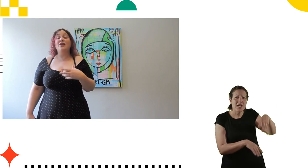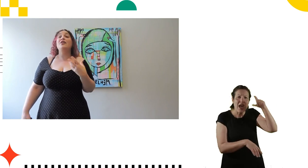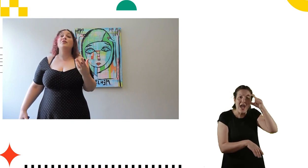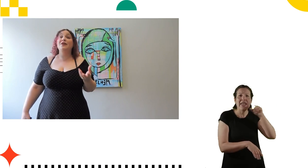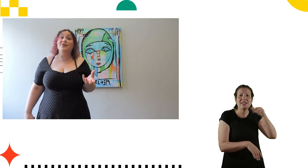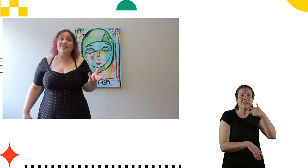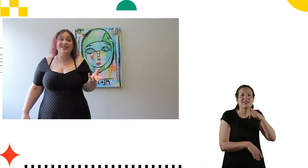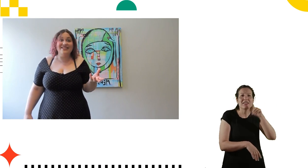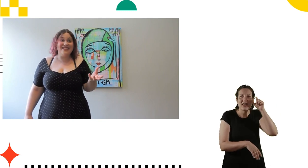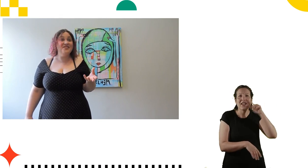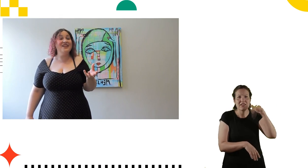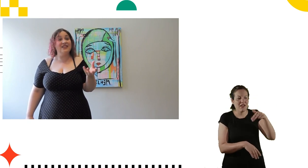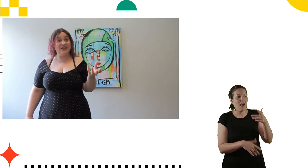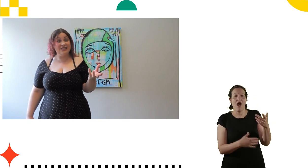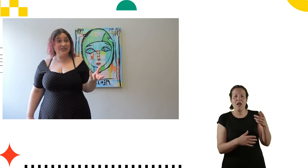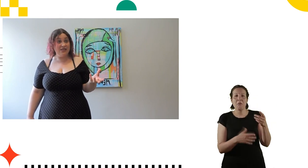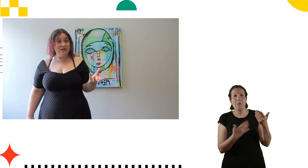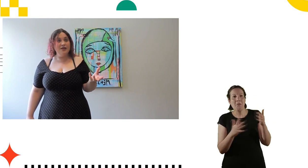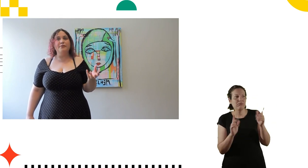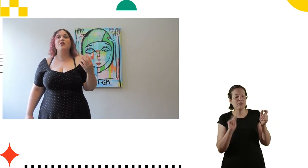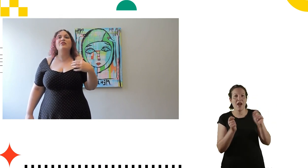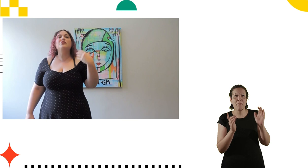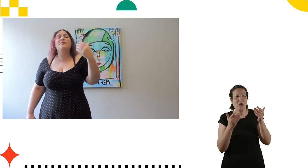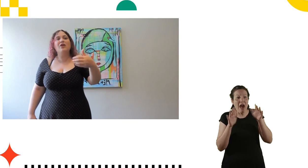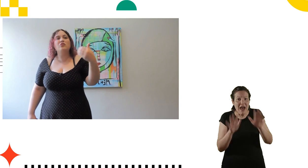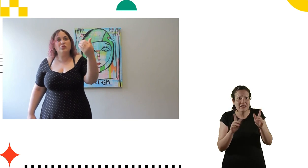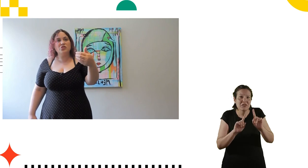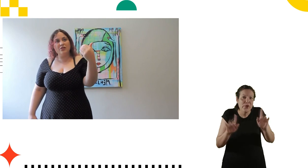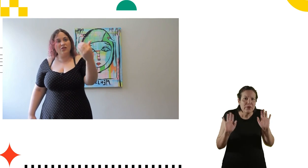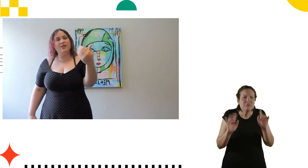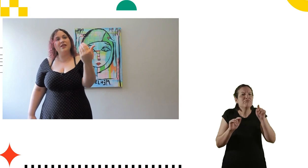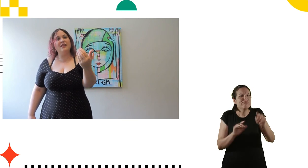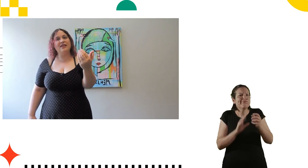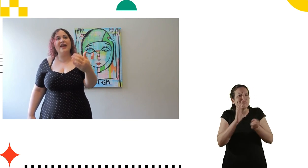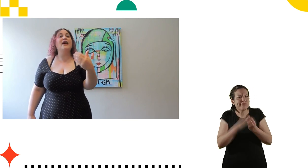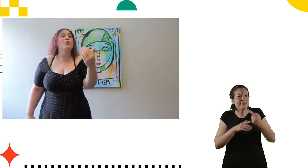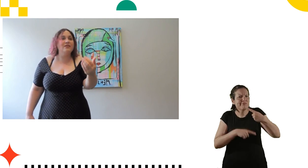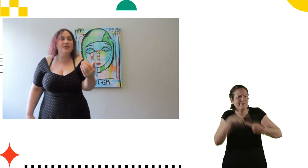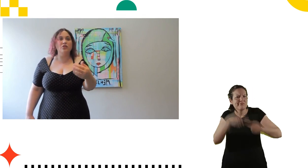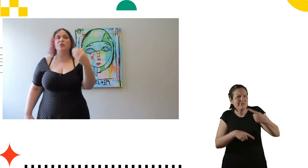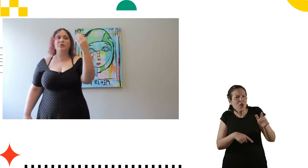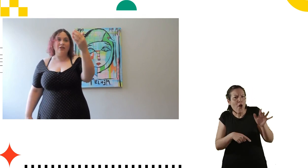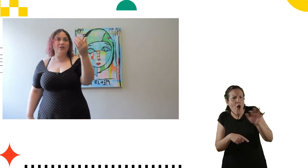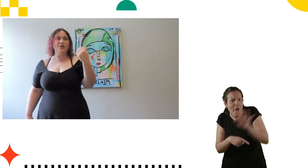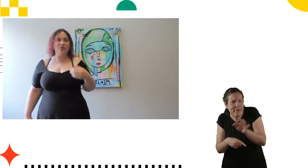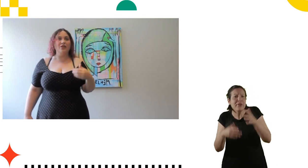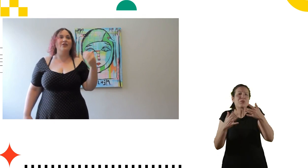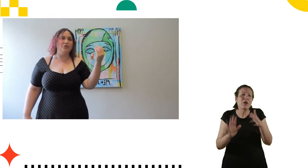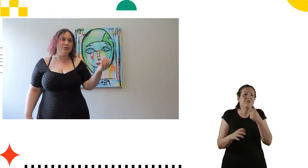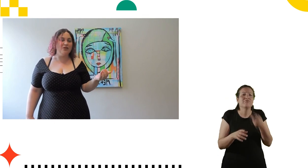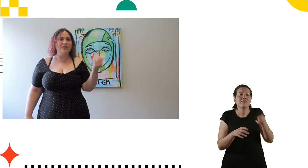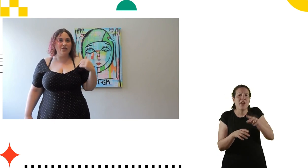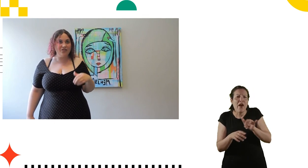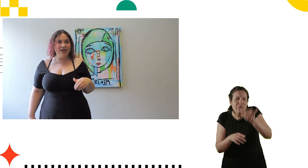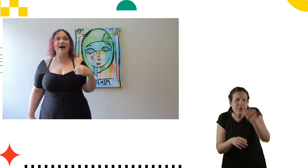Y dijimos, ah, no, bueno, quizás no era tan así. Pero esto se va construyendo en el día a día y aún así nos subimos a los aviones,